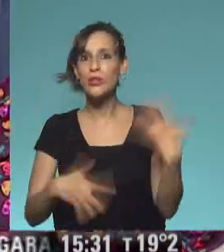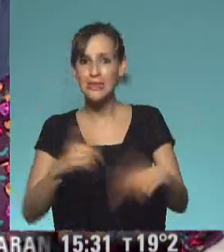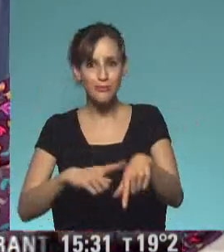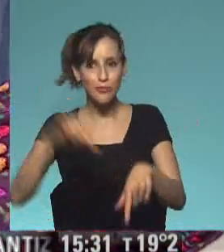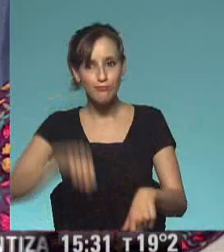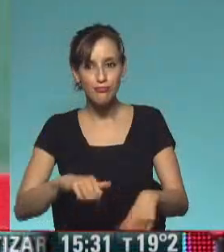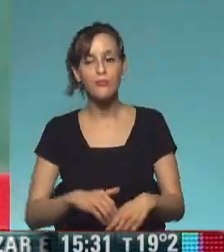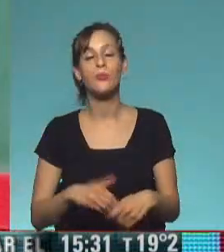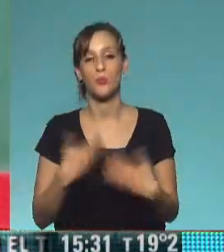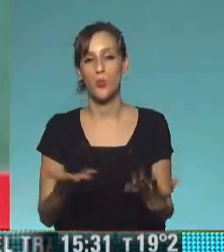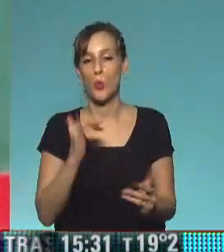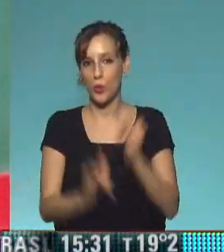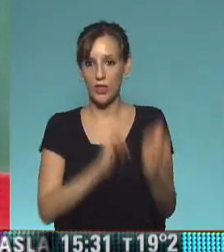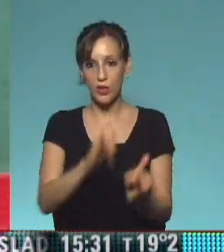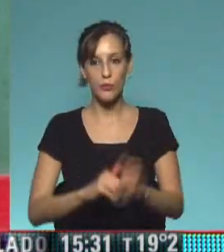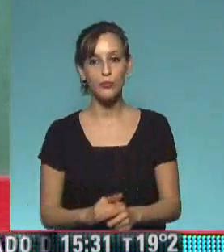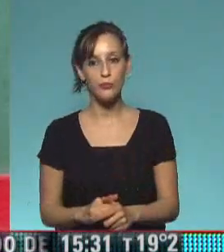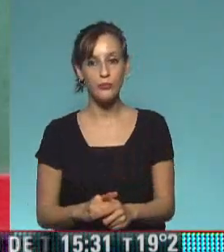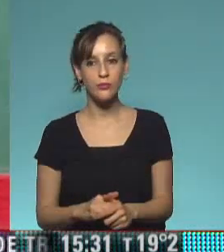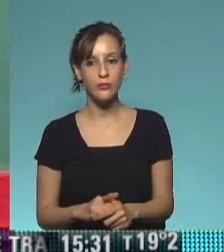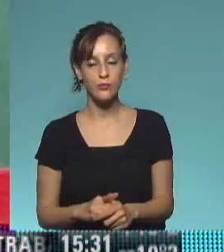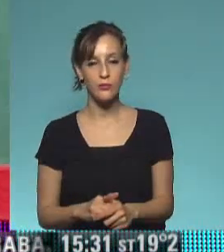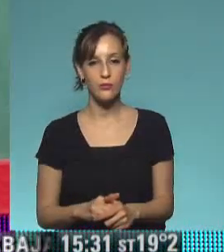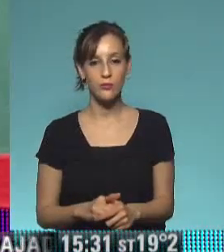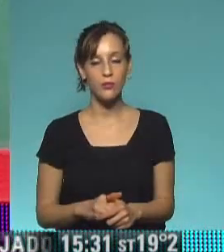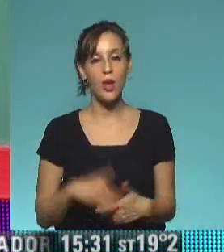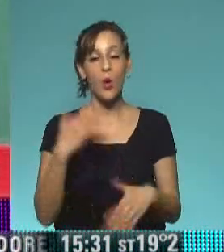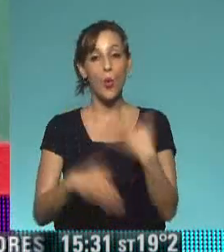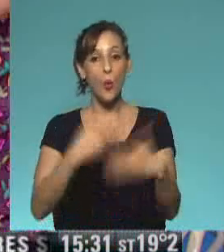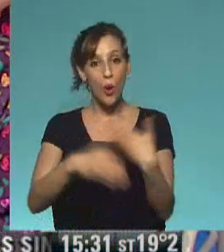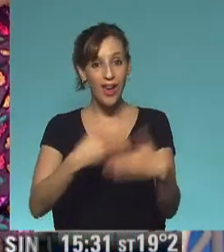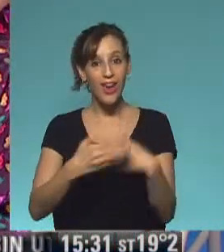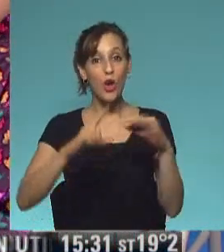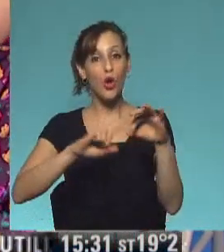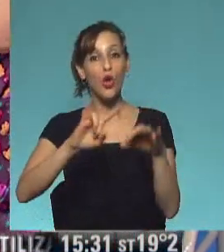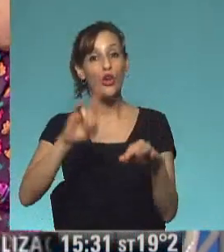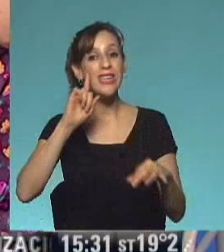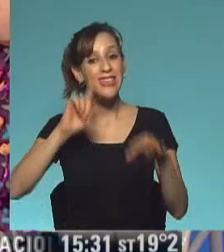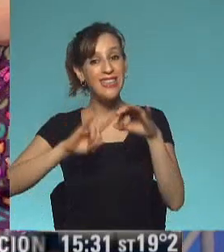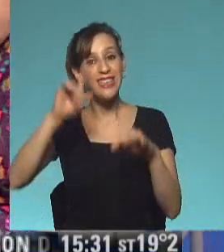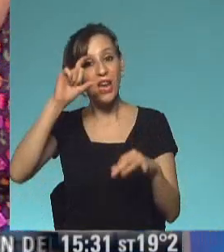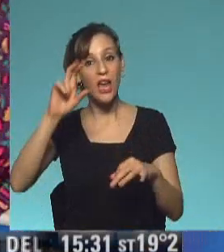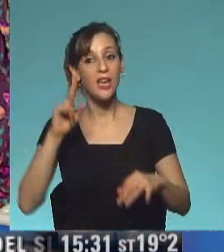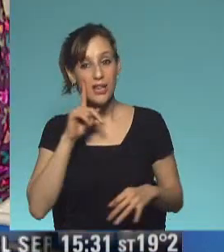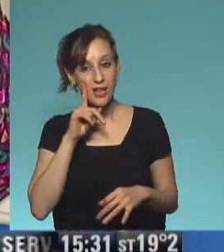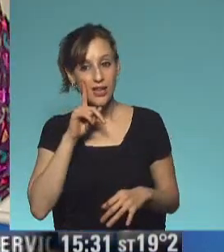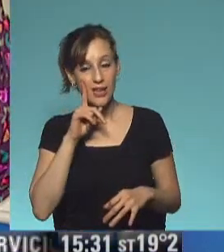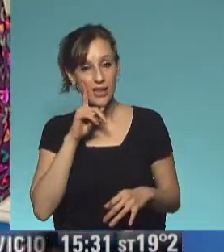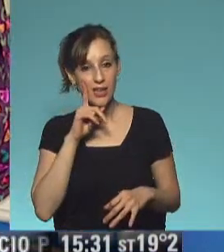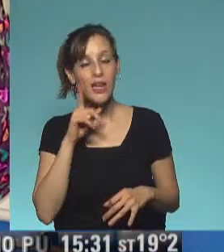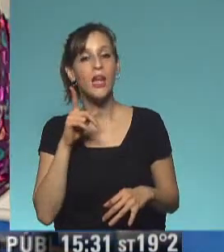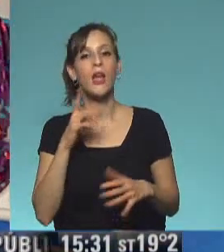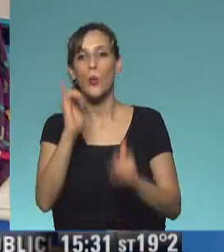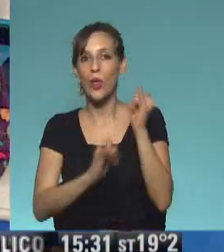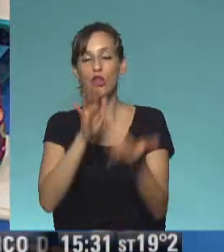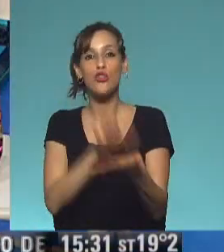cuento el. Espera, que elige. El de Canadá. El Kikeri. El Kikeri. Es de Inglaterra. De Inglaterra. ¿Está bien? O les cuento el de Canadá. No, Inglaterra.